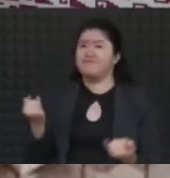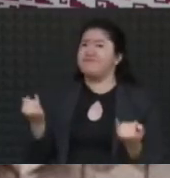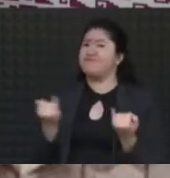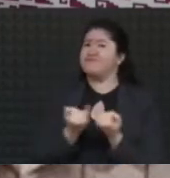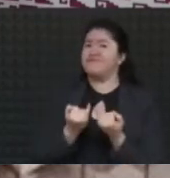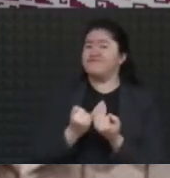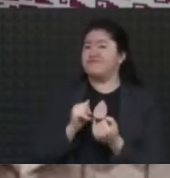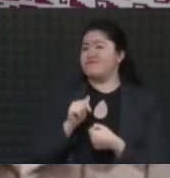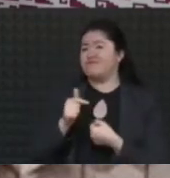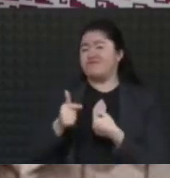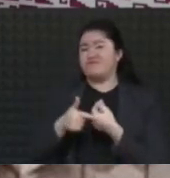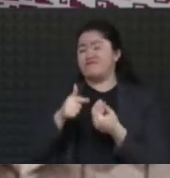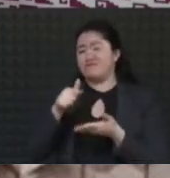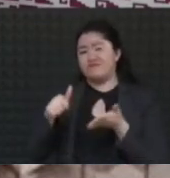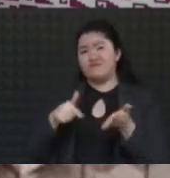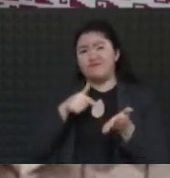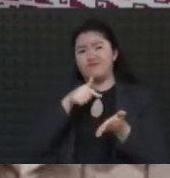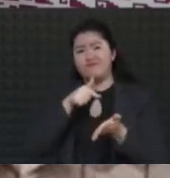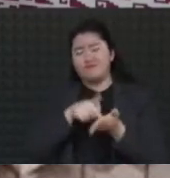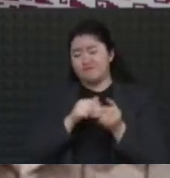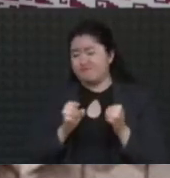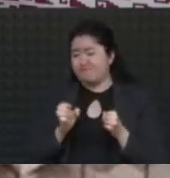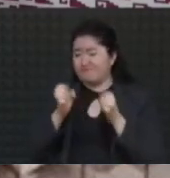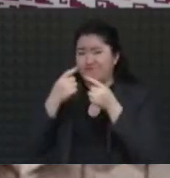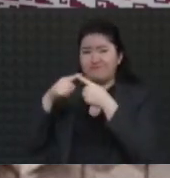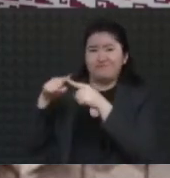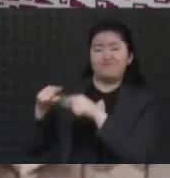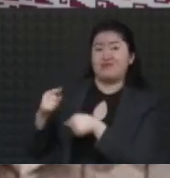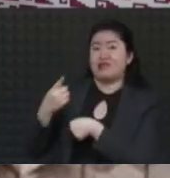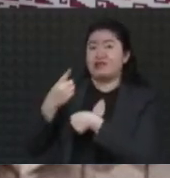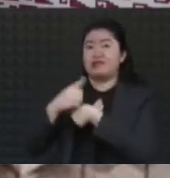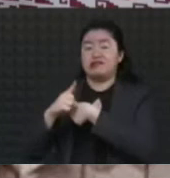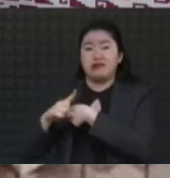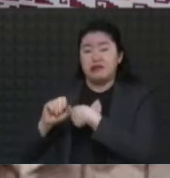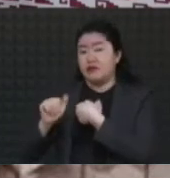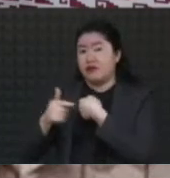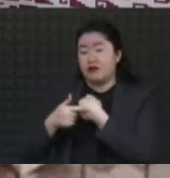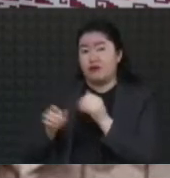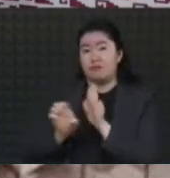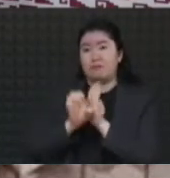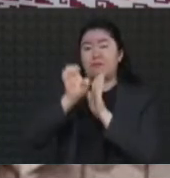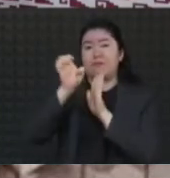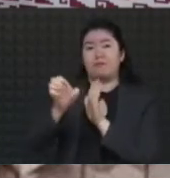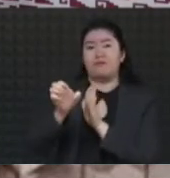algunos predios afectados. En redes se hablaba de un inmueble de